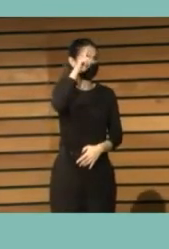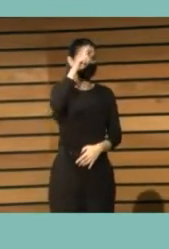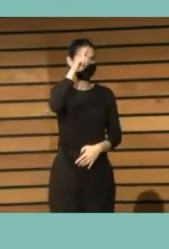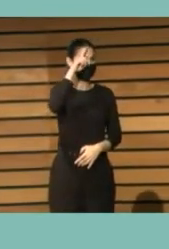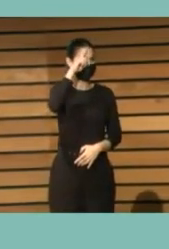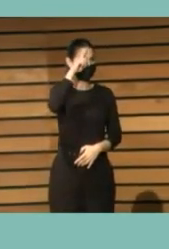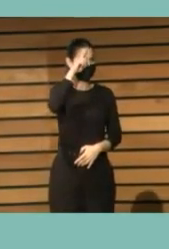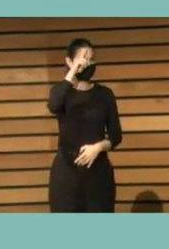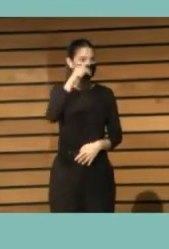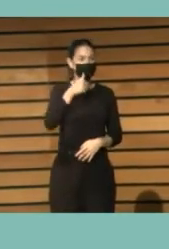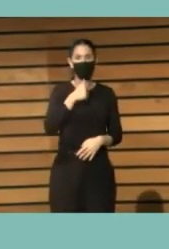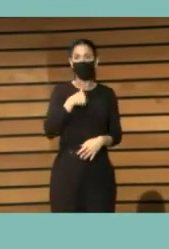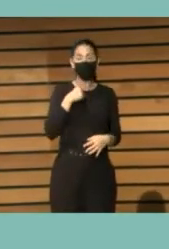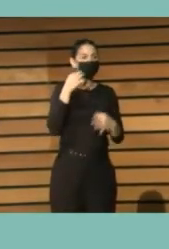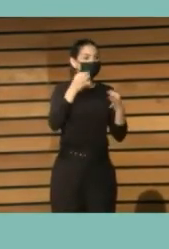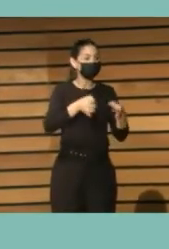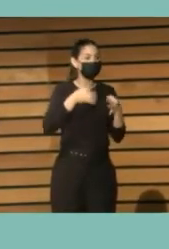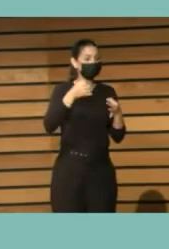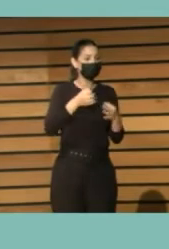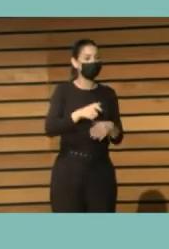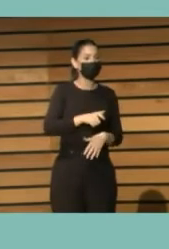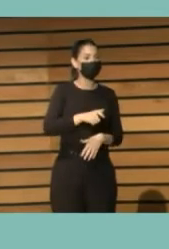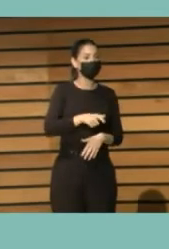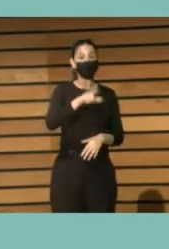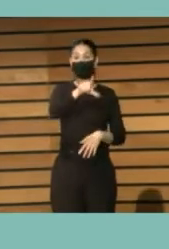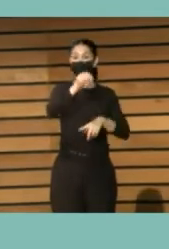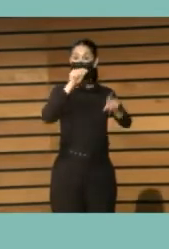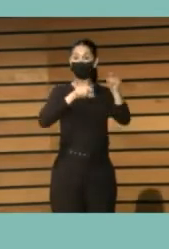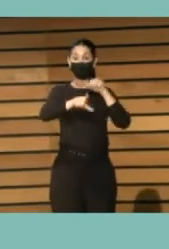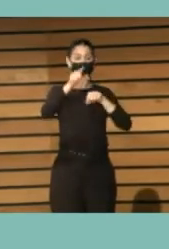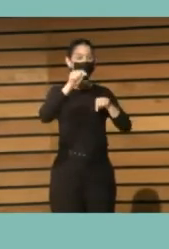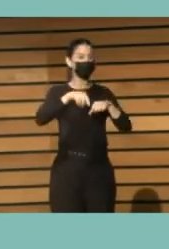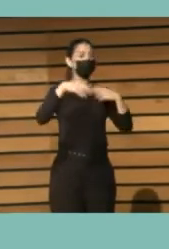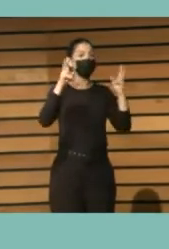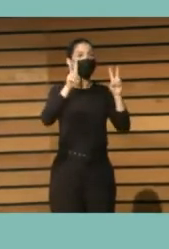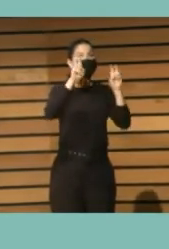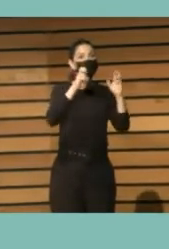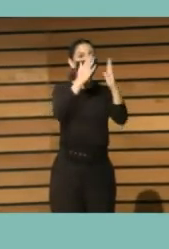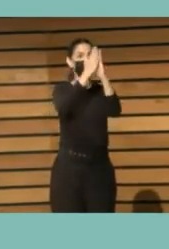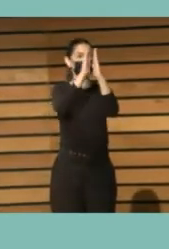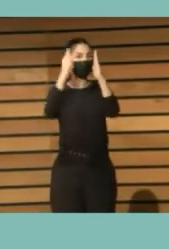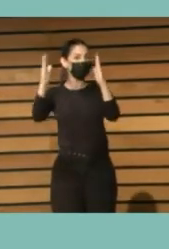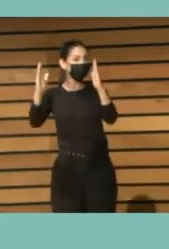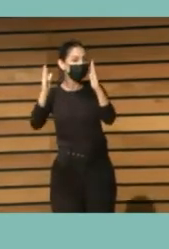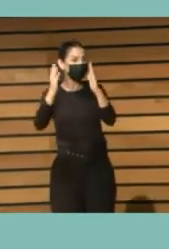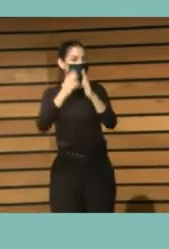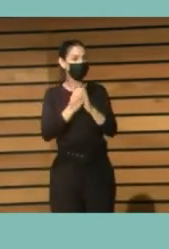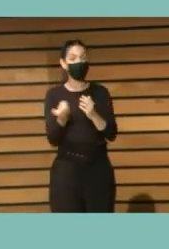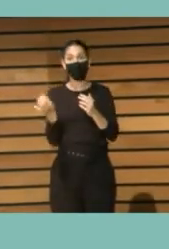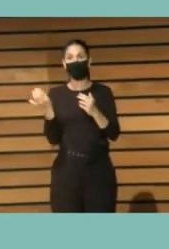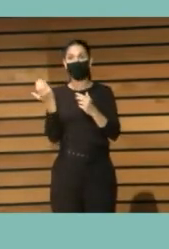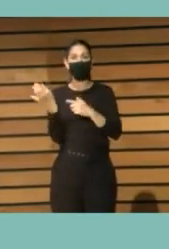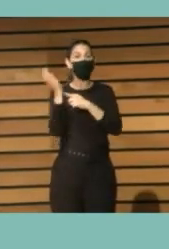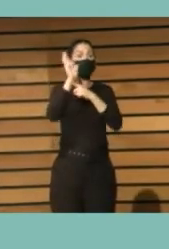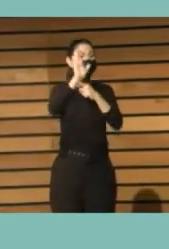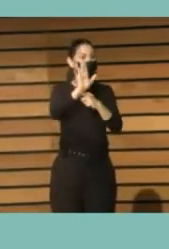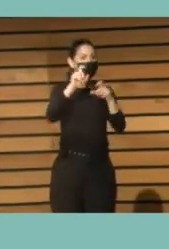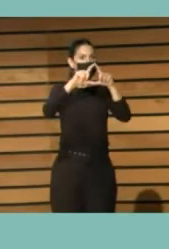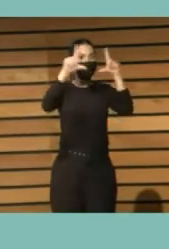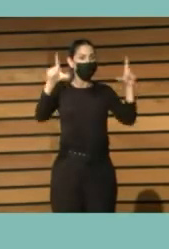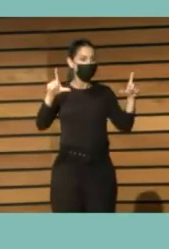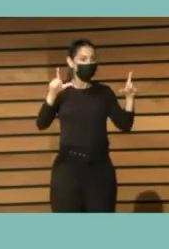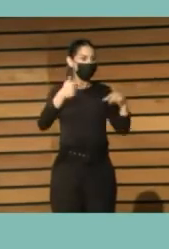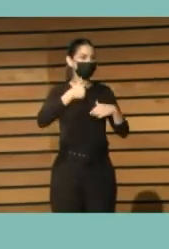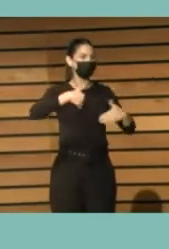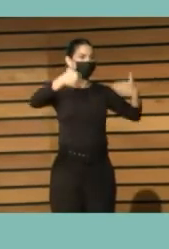tomando decisiones, pero realmente quien crea la imagen de biblioteca es el ordenanza que nos puede, ¿no? Hay una